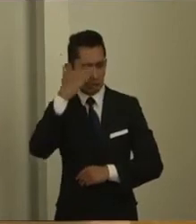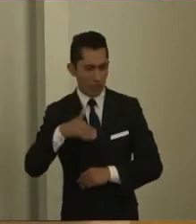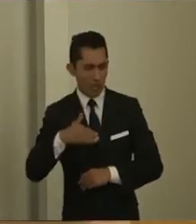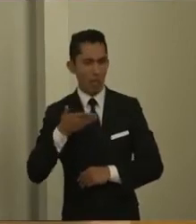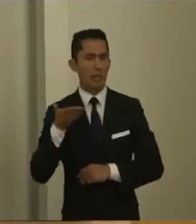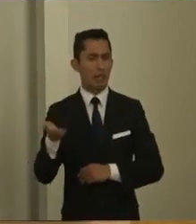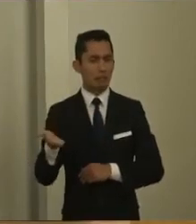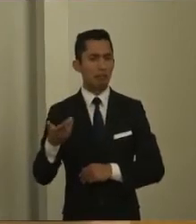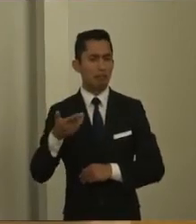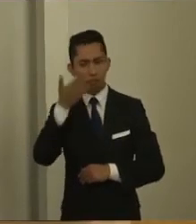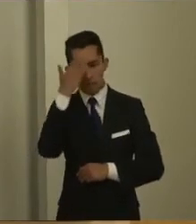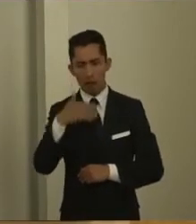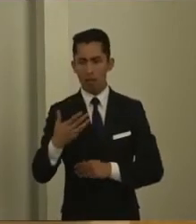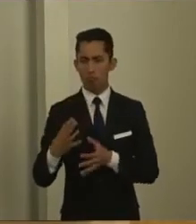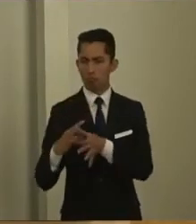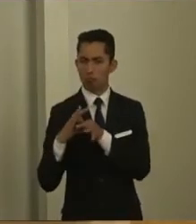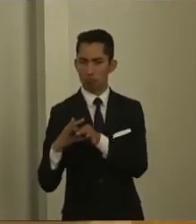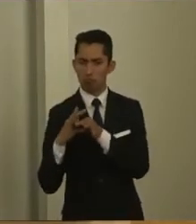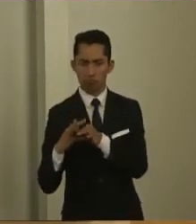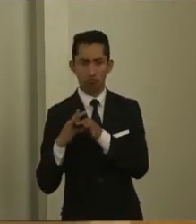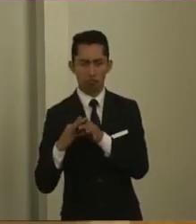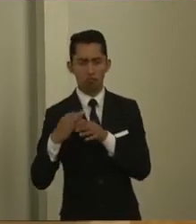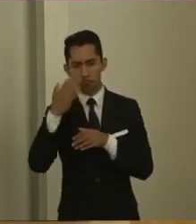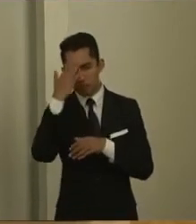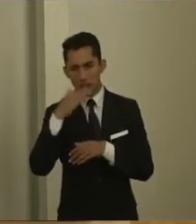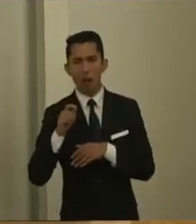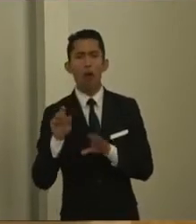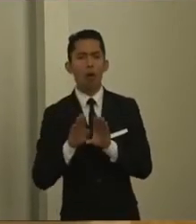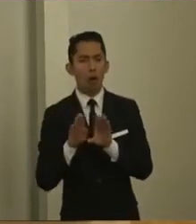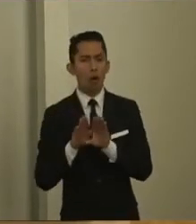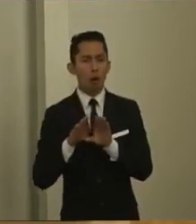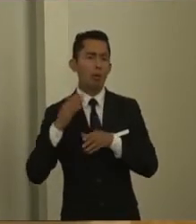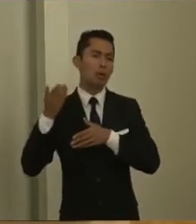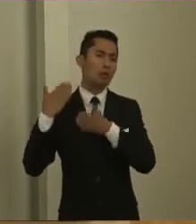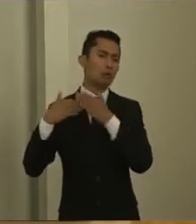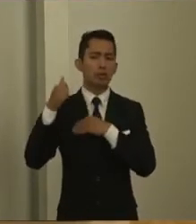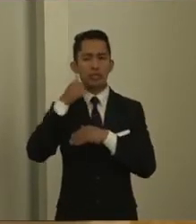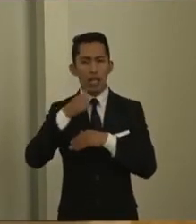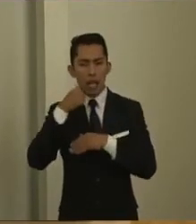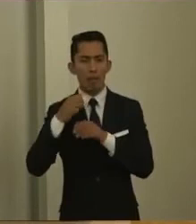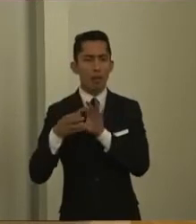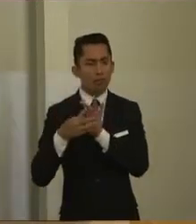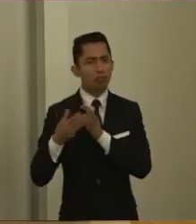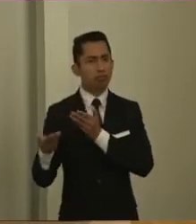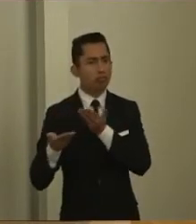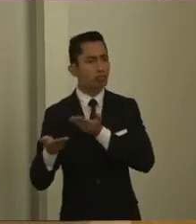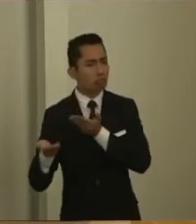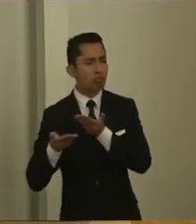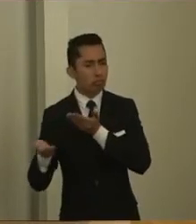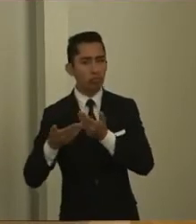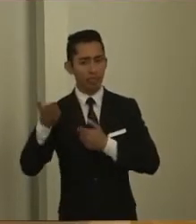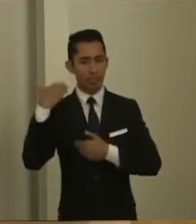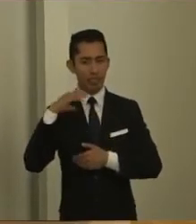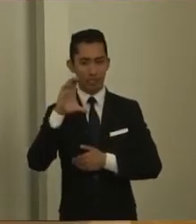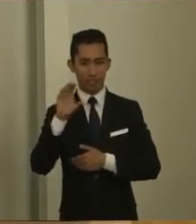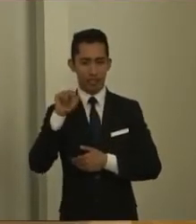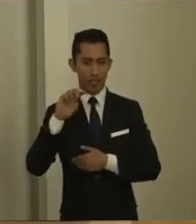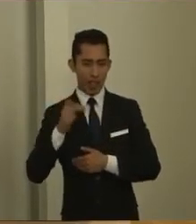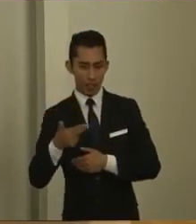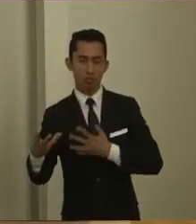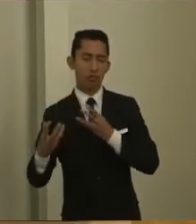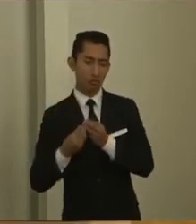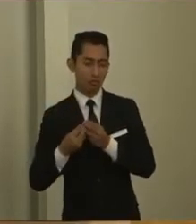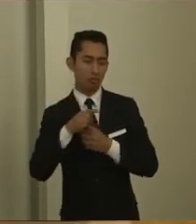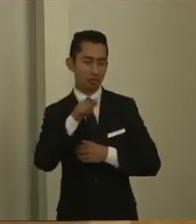y la gran relación que desde la universidad nacional mantuvimos con rodolfo en la comisión nacional recuerdo con usted lo que